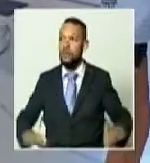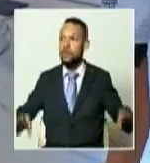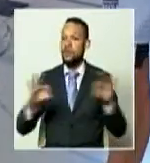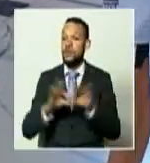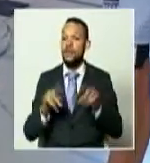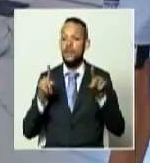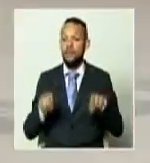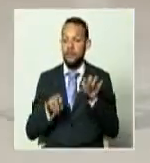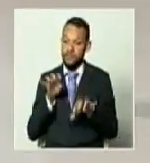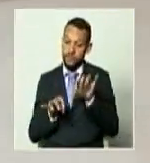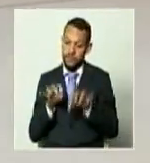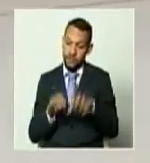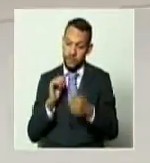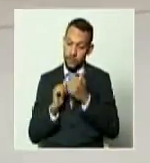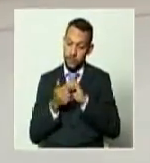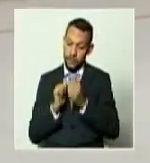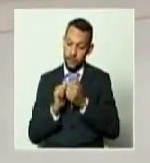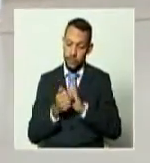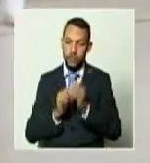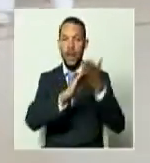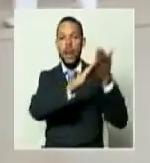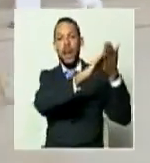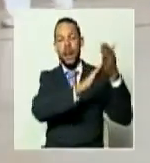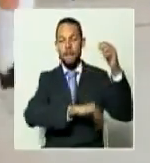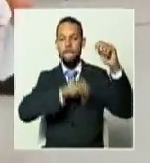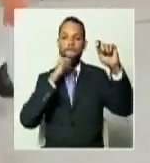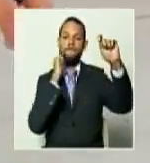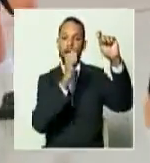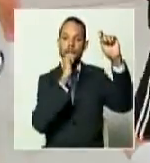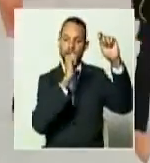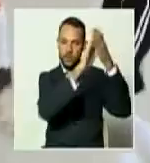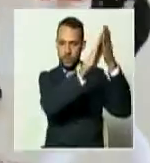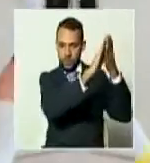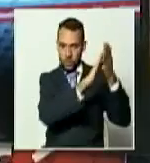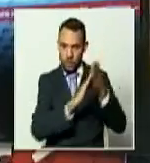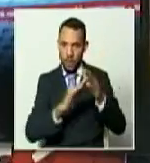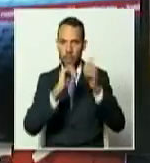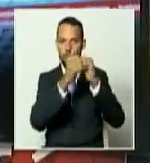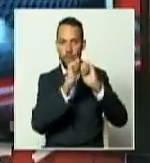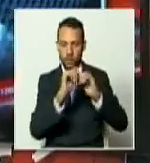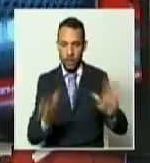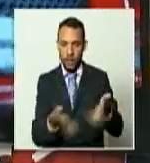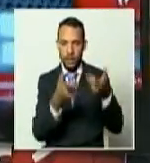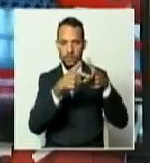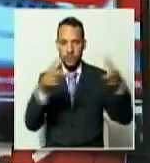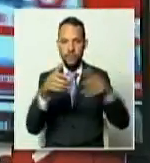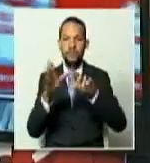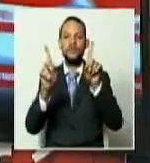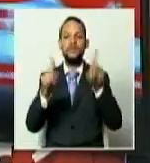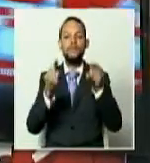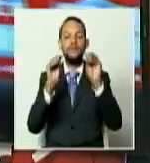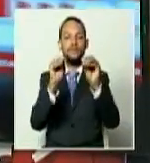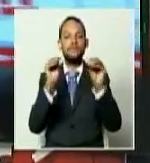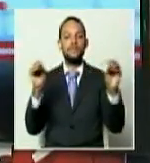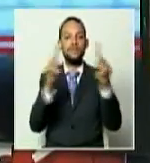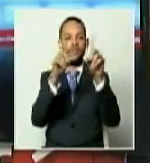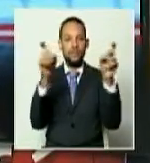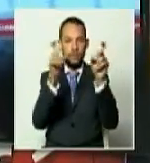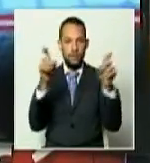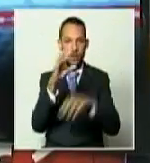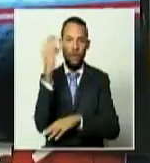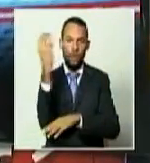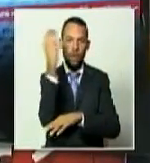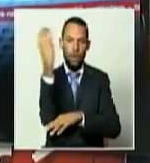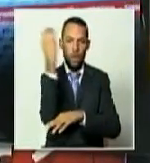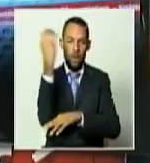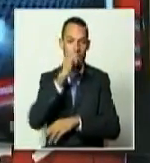presente administración es la adecuación de nuevos y mejores escenarios deportivos. Al cierre les informamos el tema de la eliminatoria. Aunque Colombia no